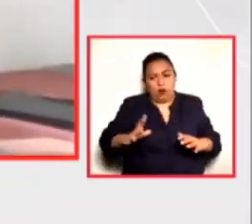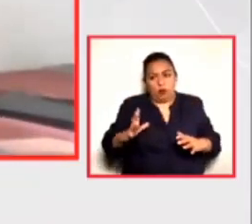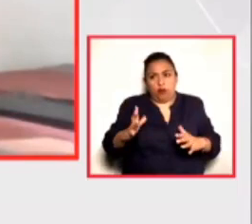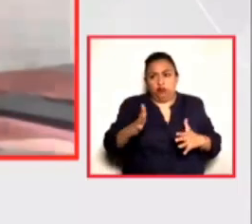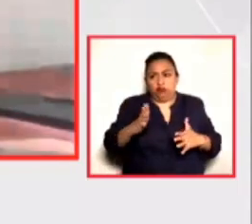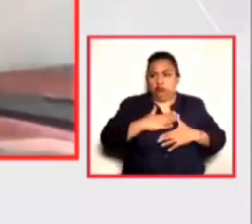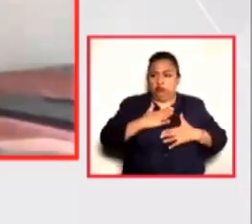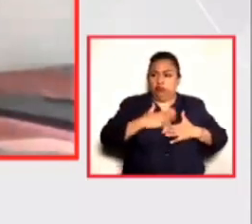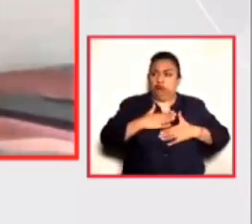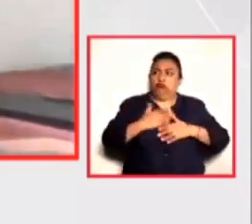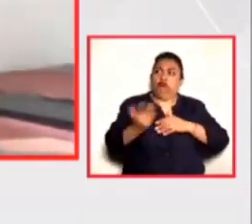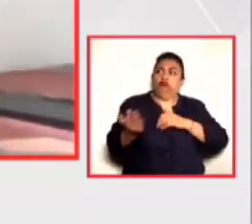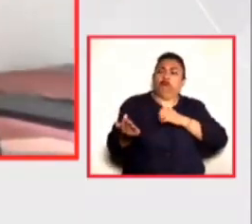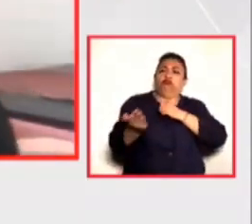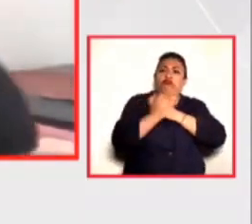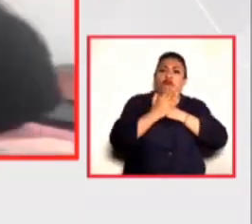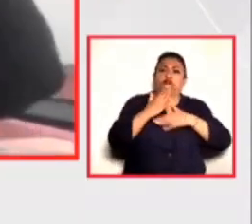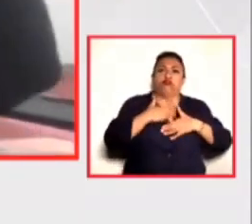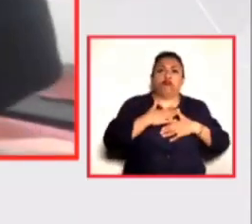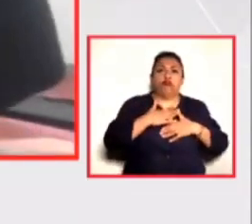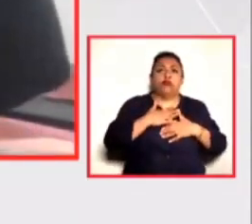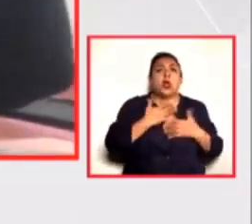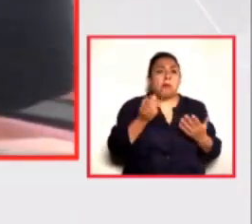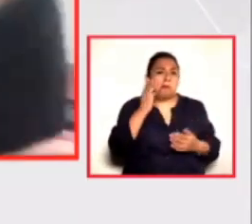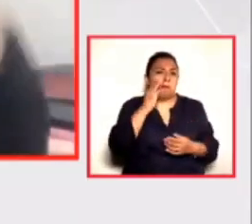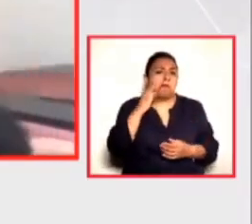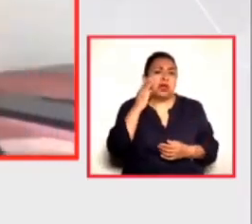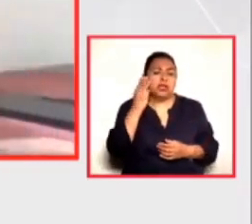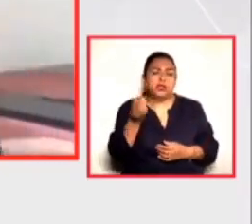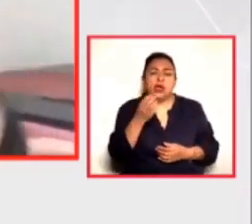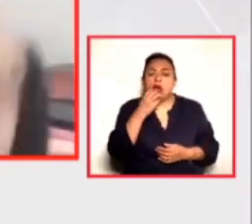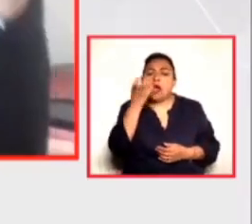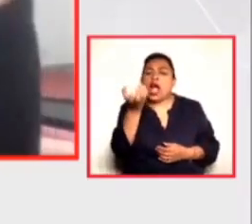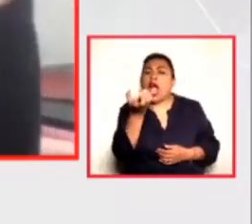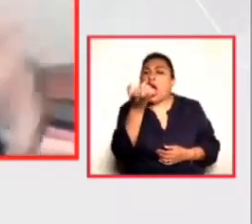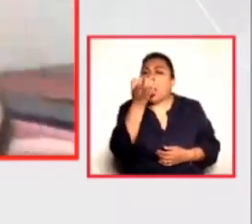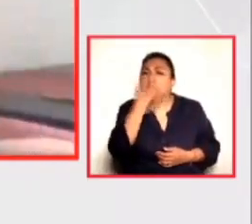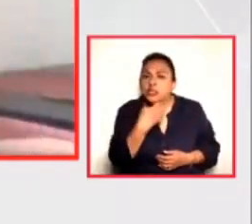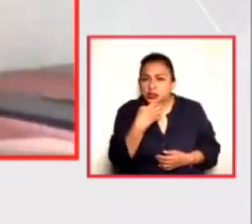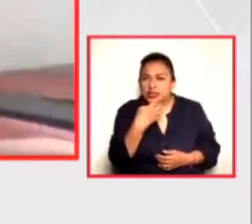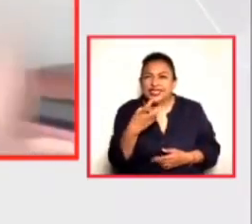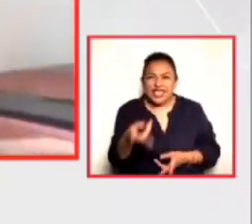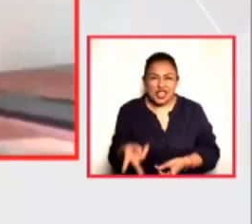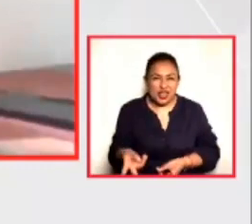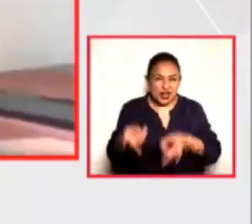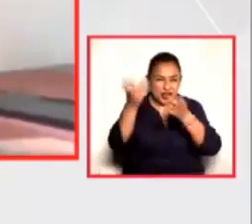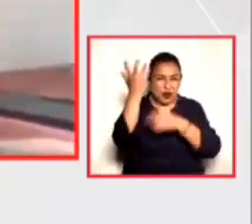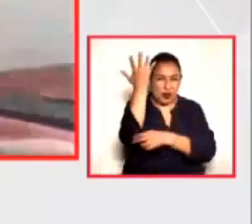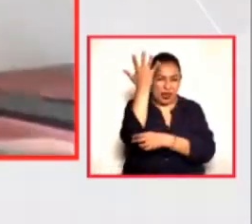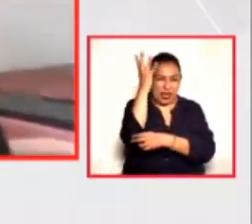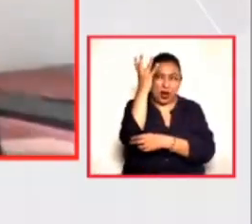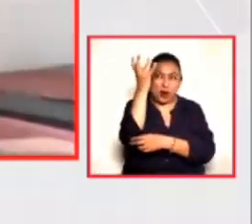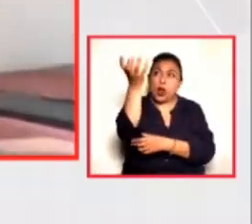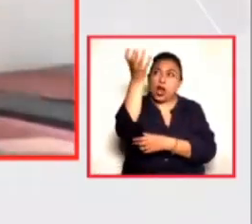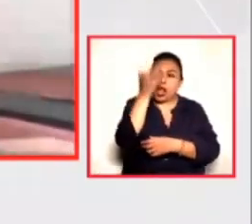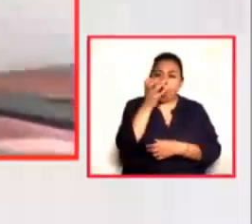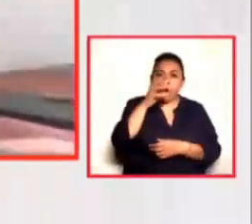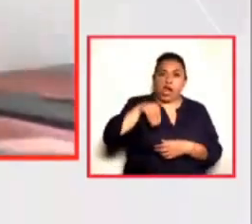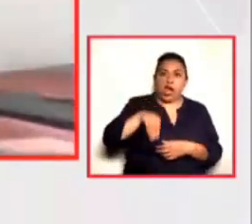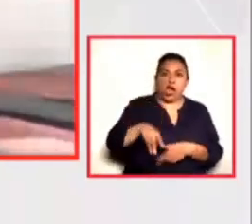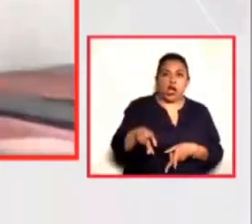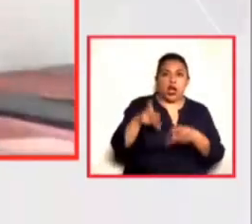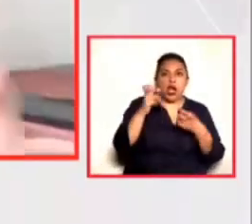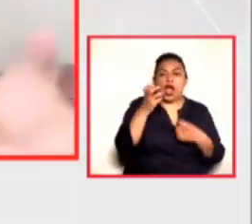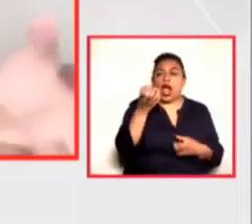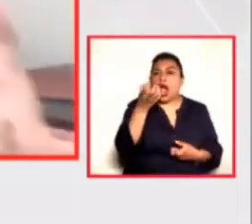de su propio cuerpo, se come la manzanita que se ha hurtado ella del paraíso, del árbol aquel en que había comido una manzana, y esa manzanita